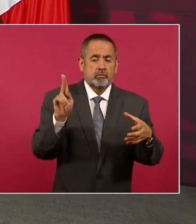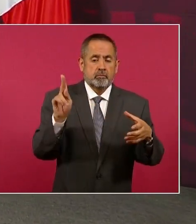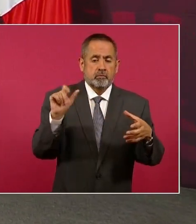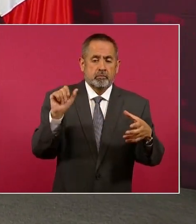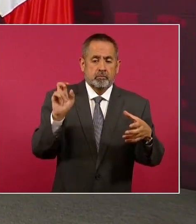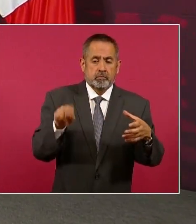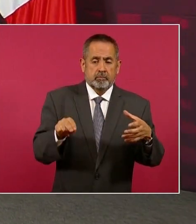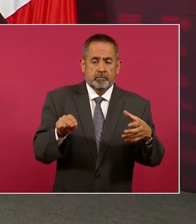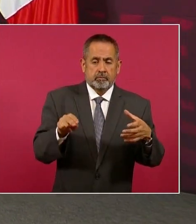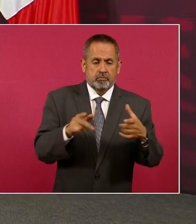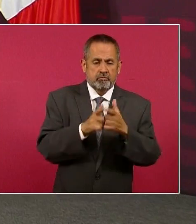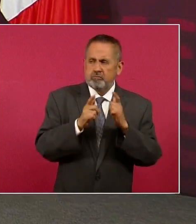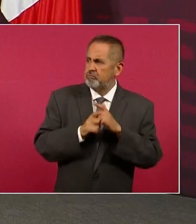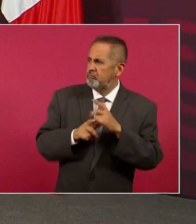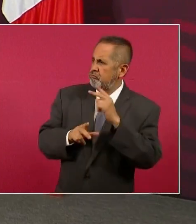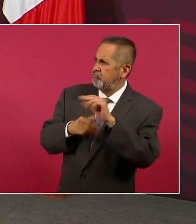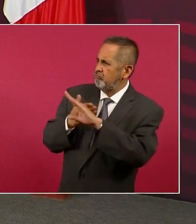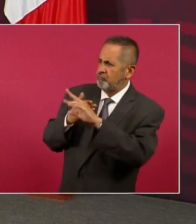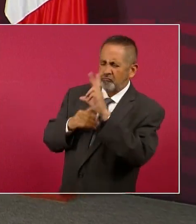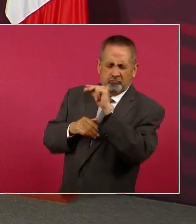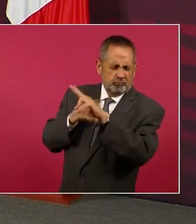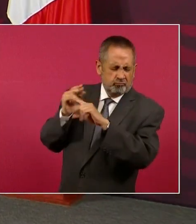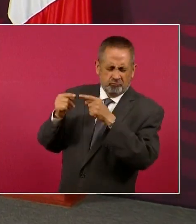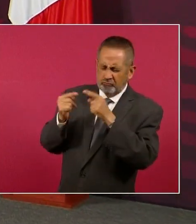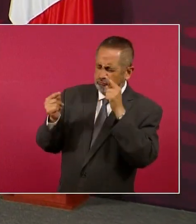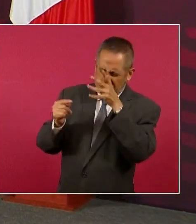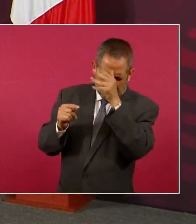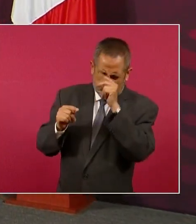para oponerse a toda la política